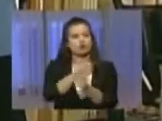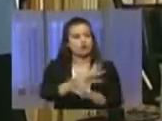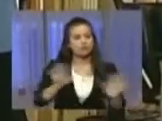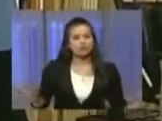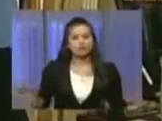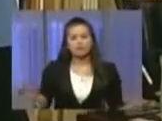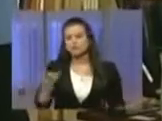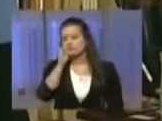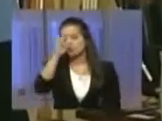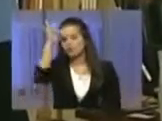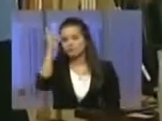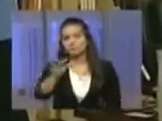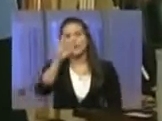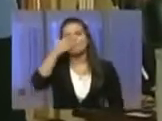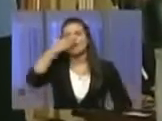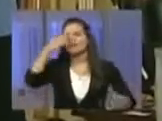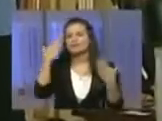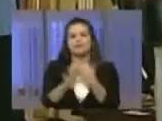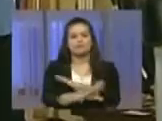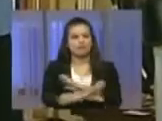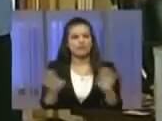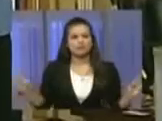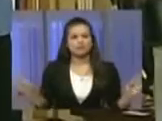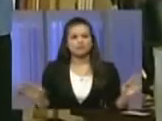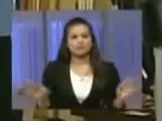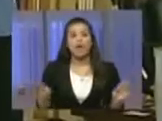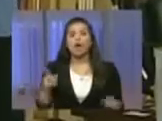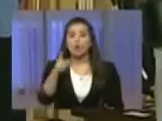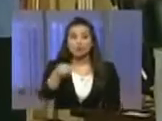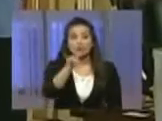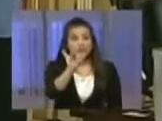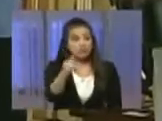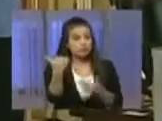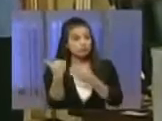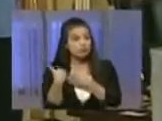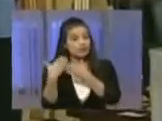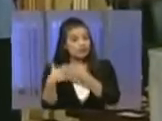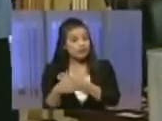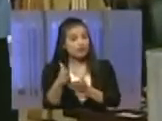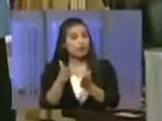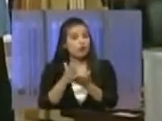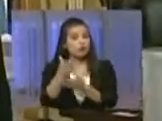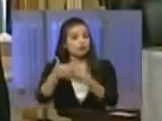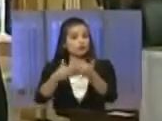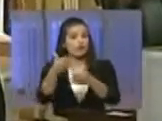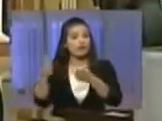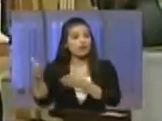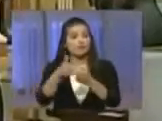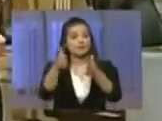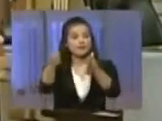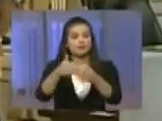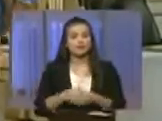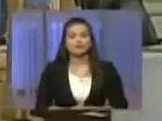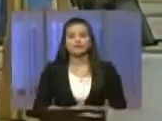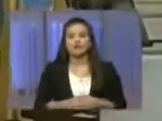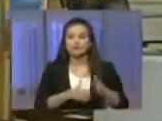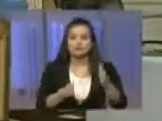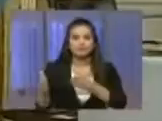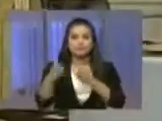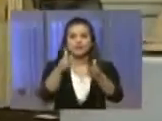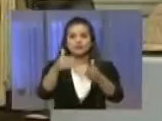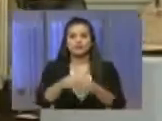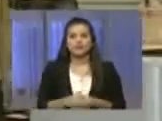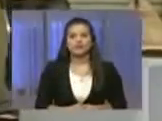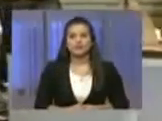les pertenecerá por siempre y a ustedes le corresponde seguir el camino que ya hemos fundado junto al comandante